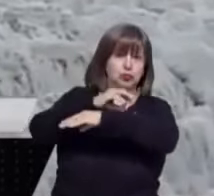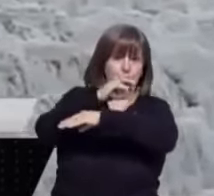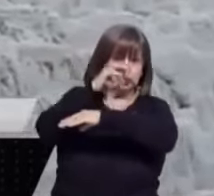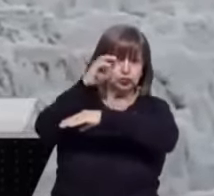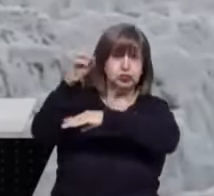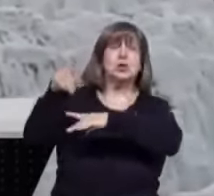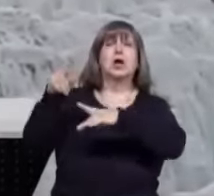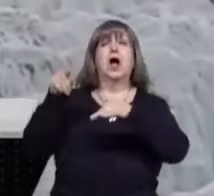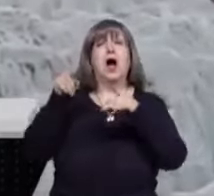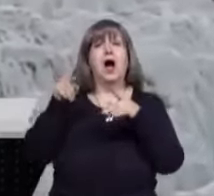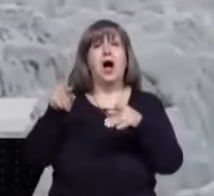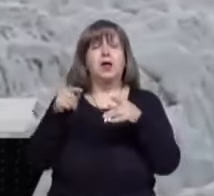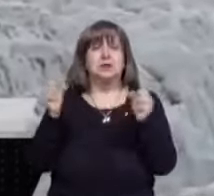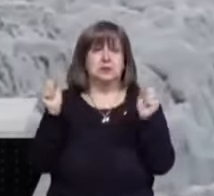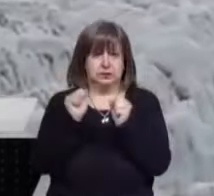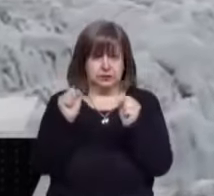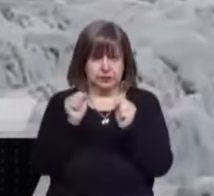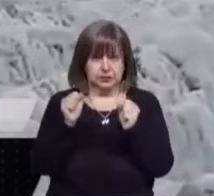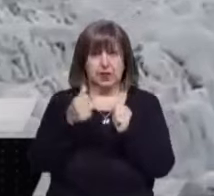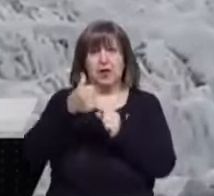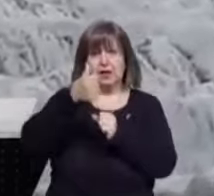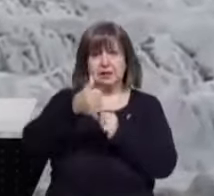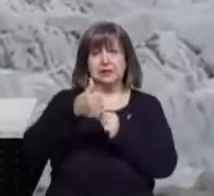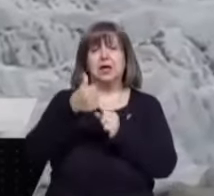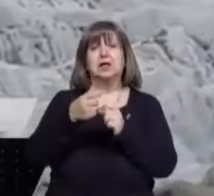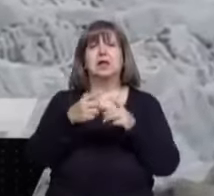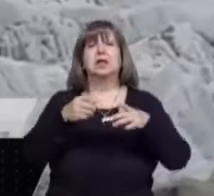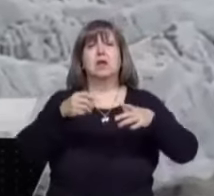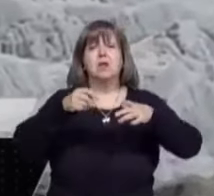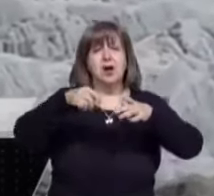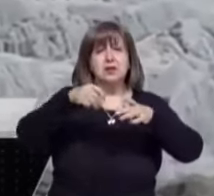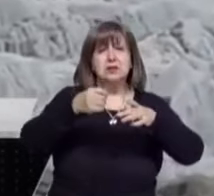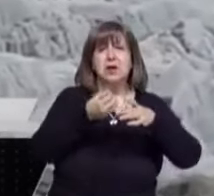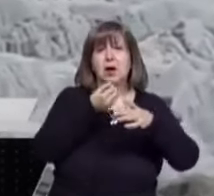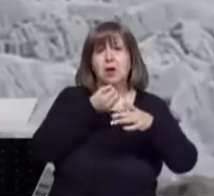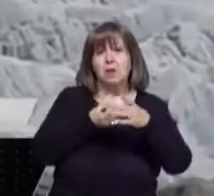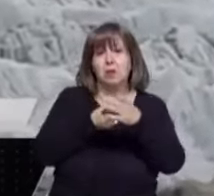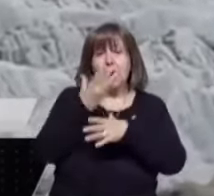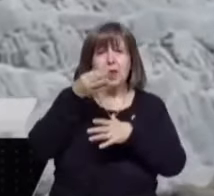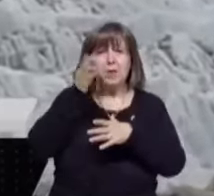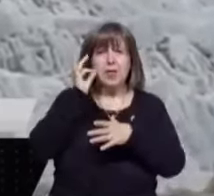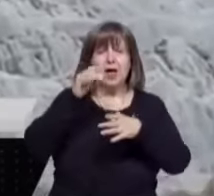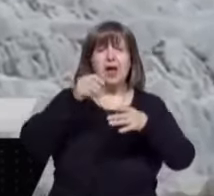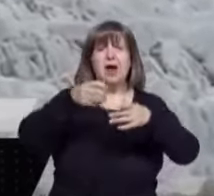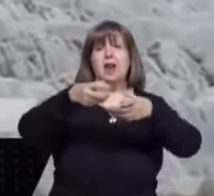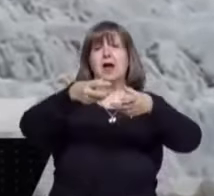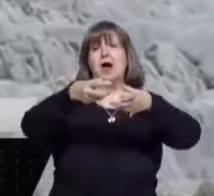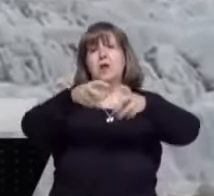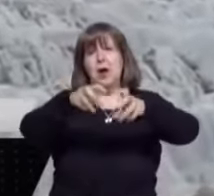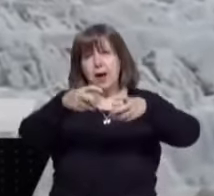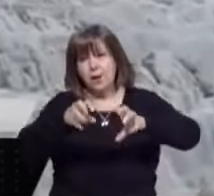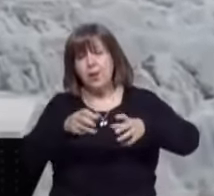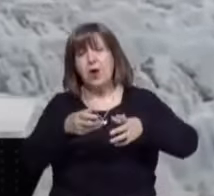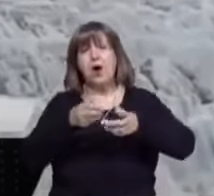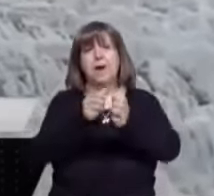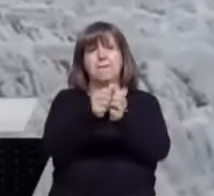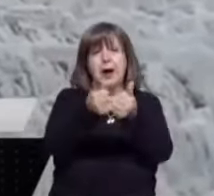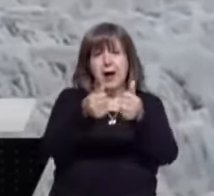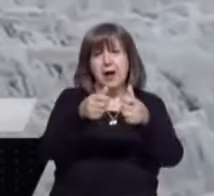Se saca el desayuno. Acá el desayuno es huevo frito,